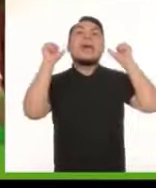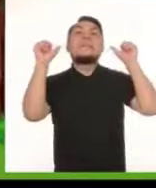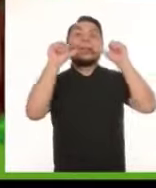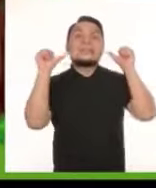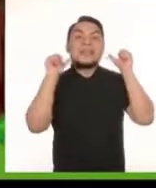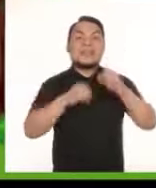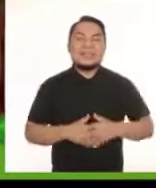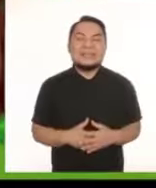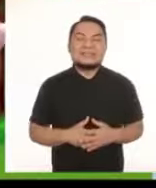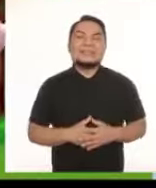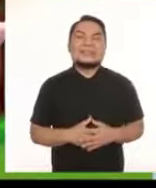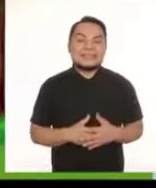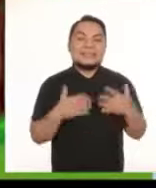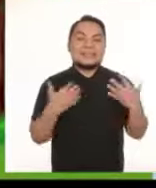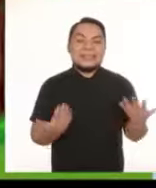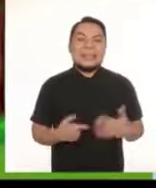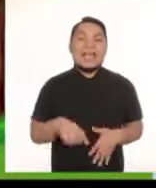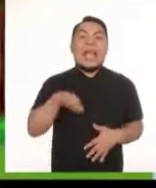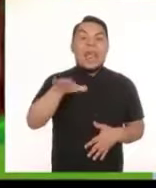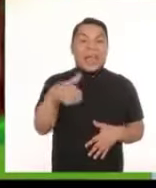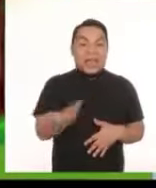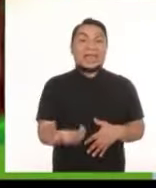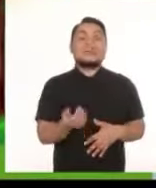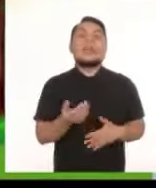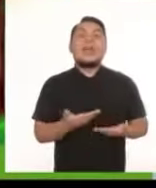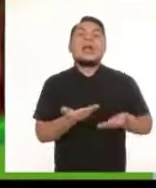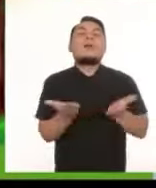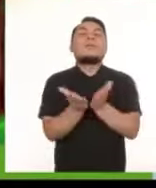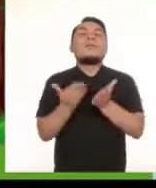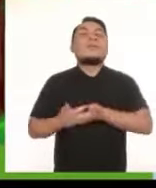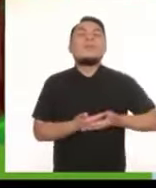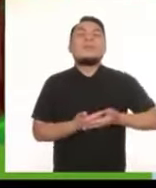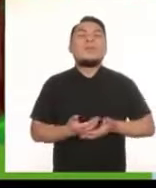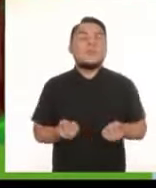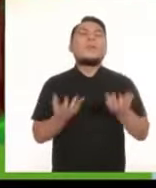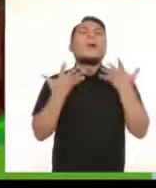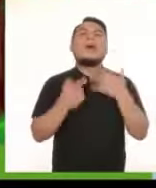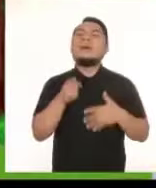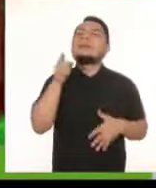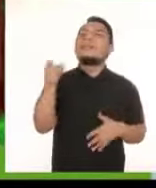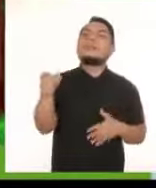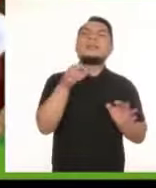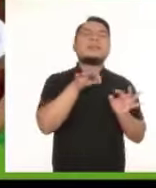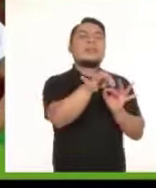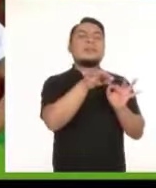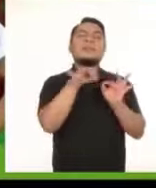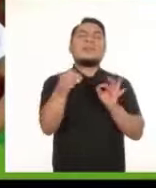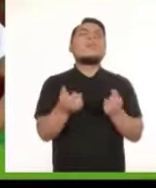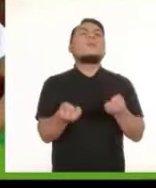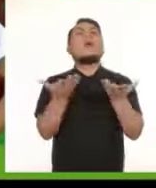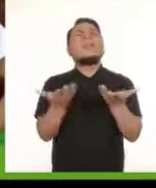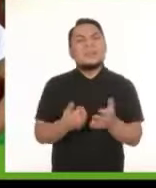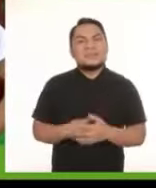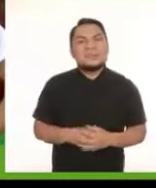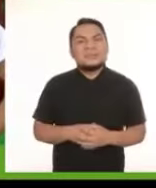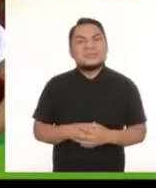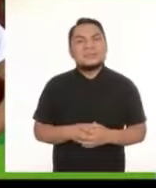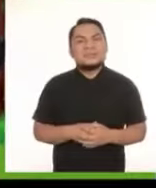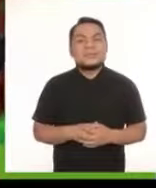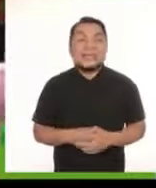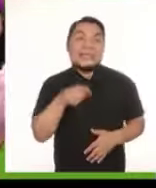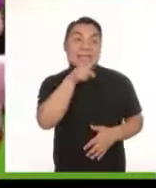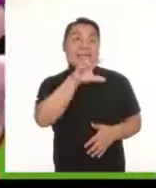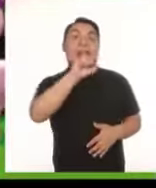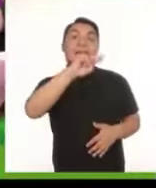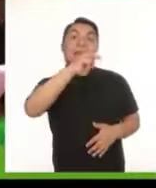Amazonas. ¿Cuántos PRITE hay en cada una?